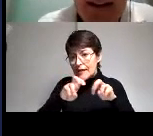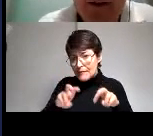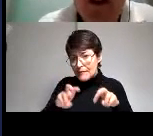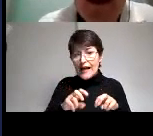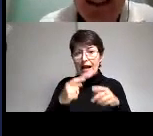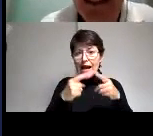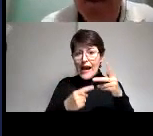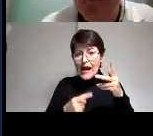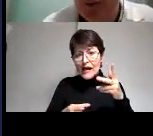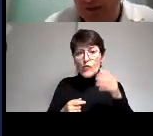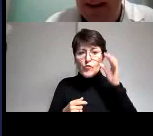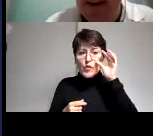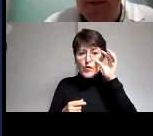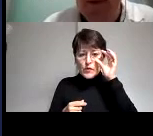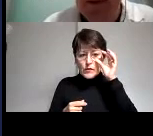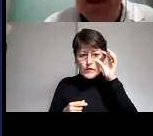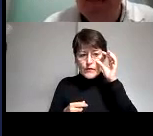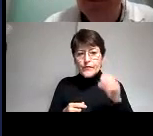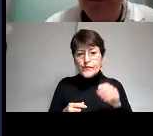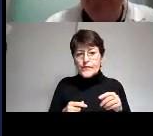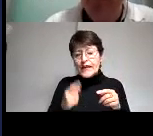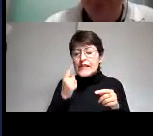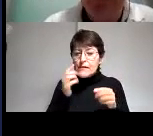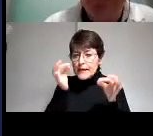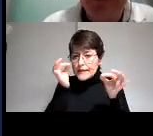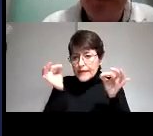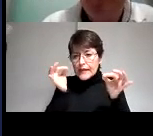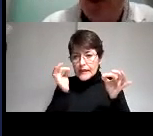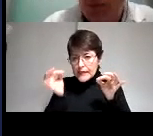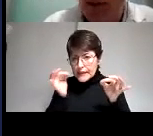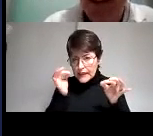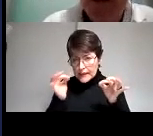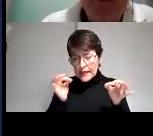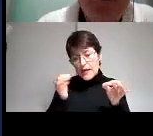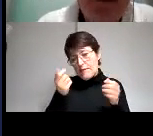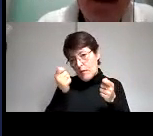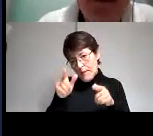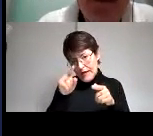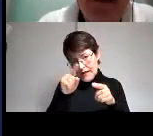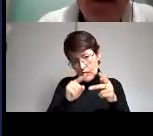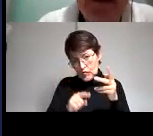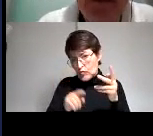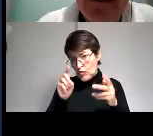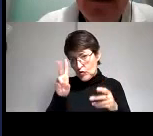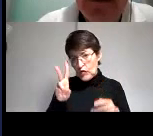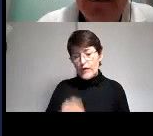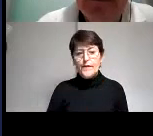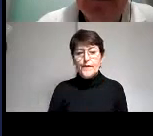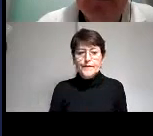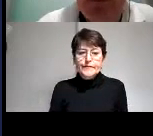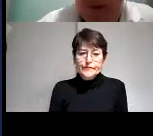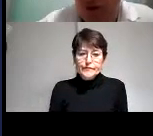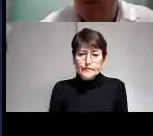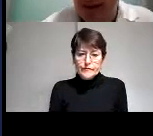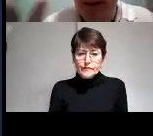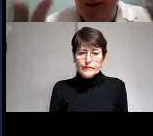bases de datos, sí que tenéis que introducir la cepa en cuestión para ver qué efectos pueden tener. Pero el Bifidobacterium, en general,